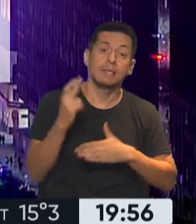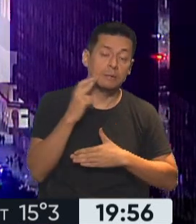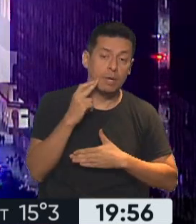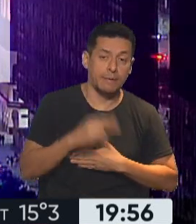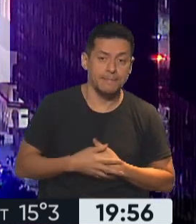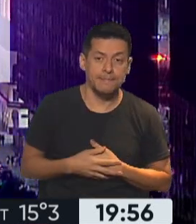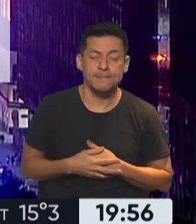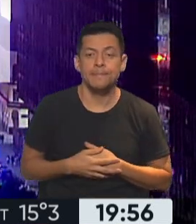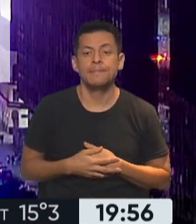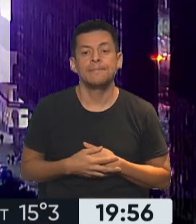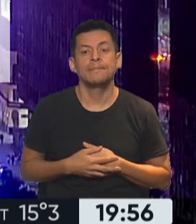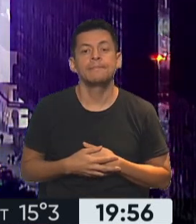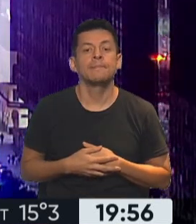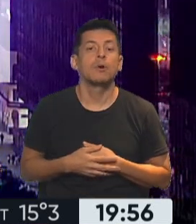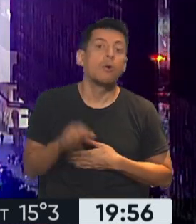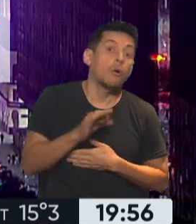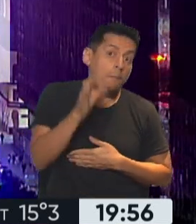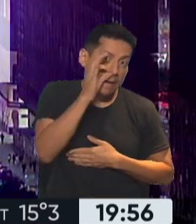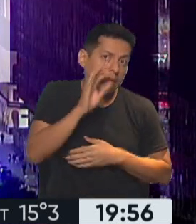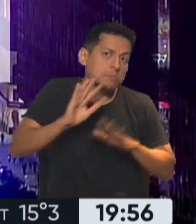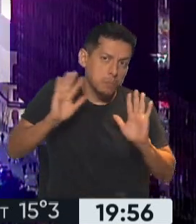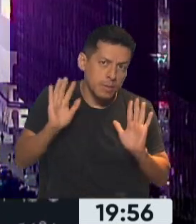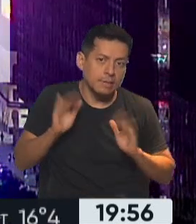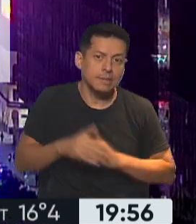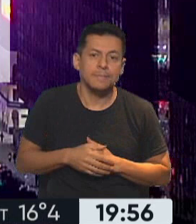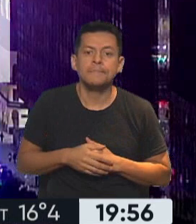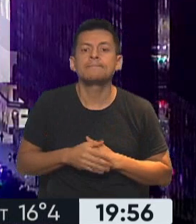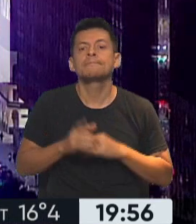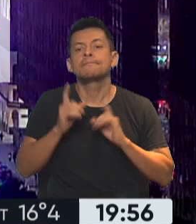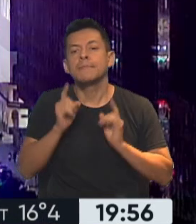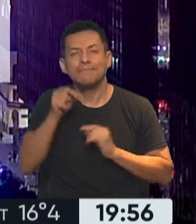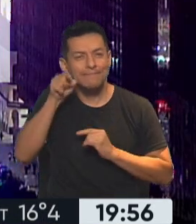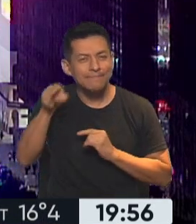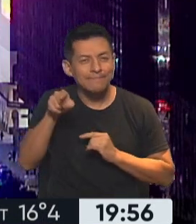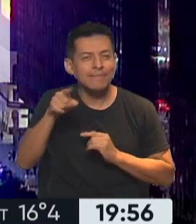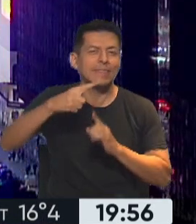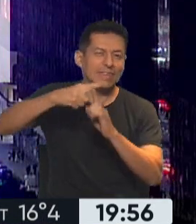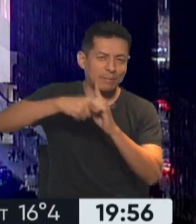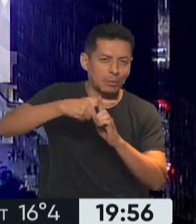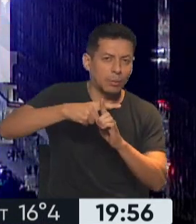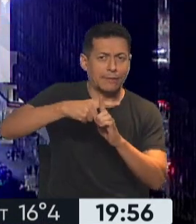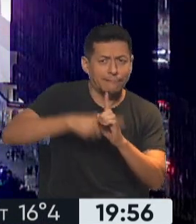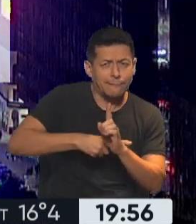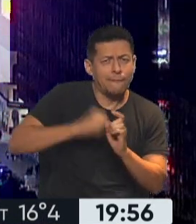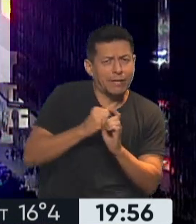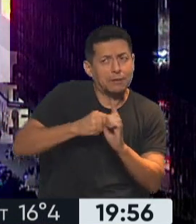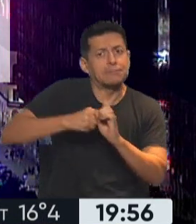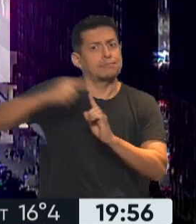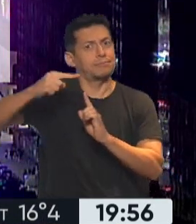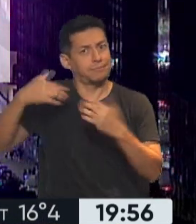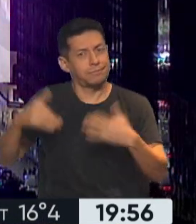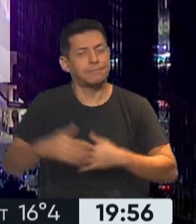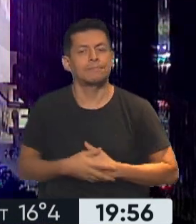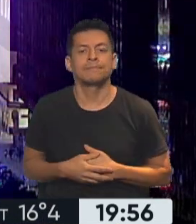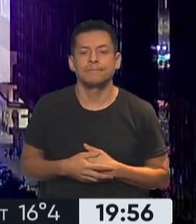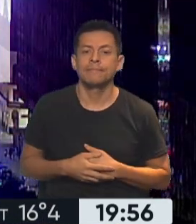que llegarán a los 19 o 20 grados aproximadamente. También se da allí una amplitud térmica observable, por